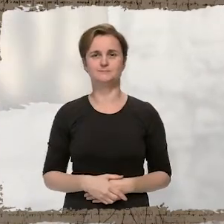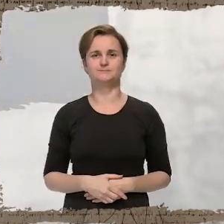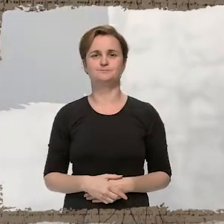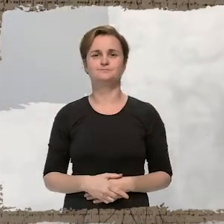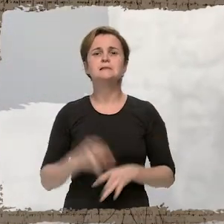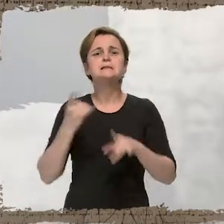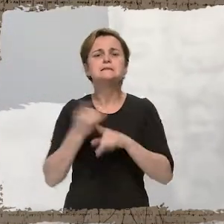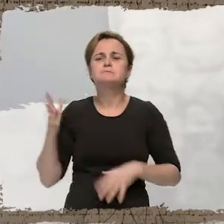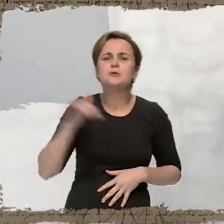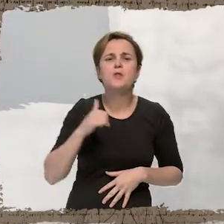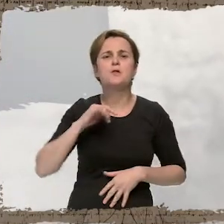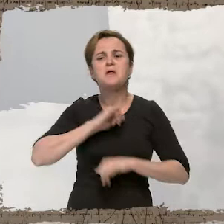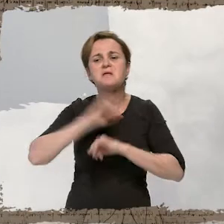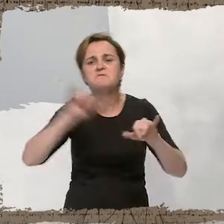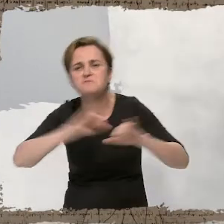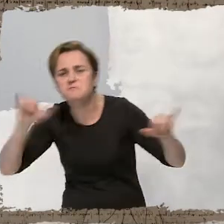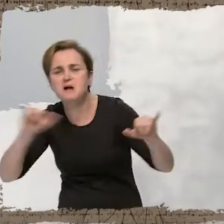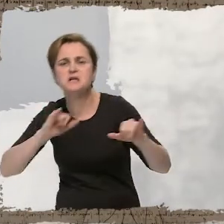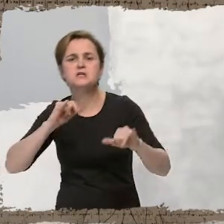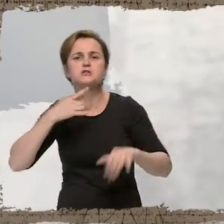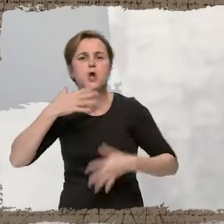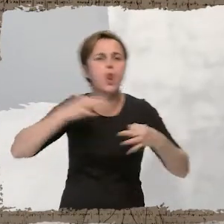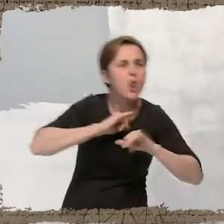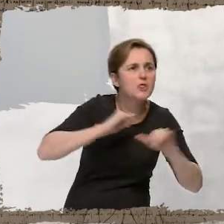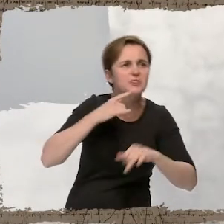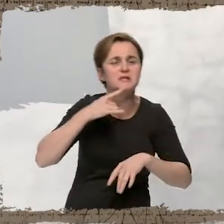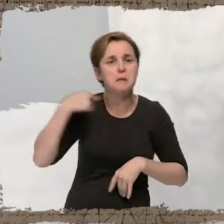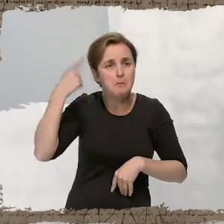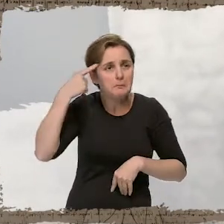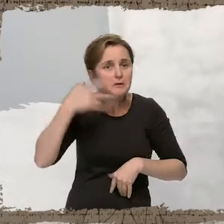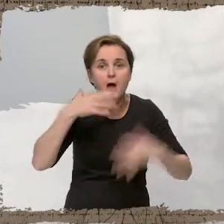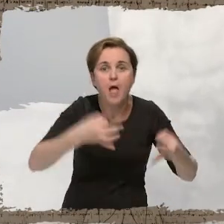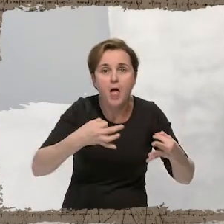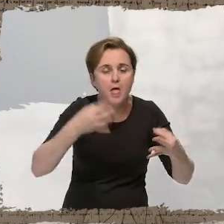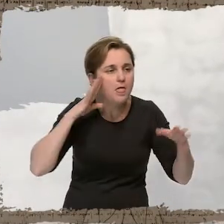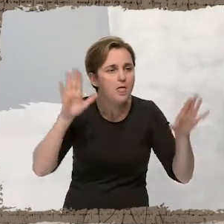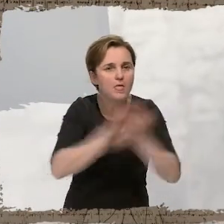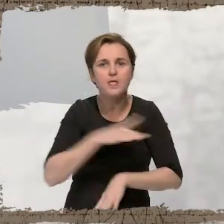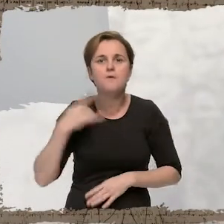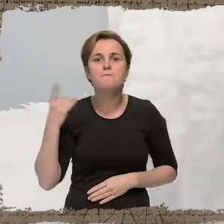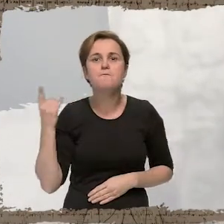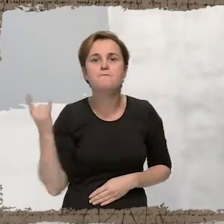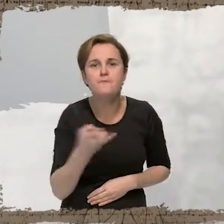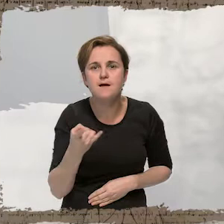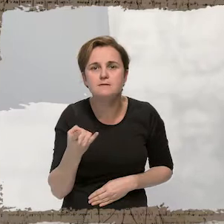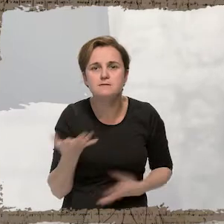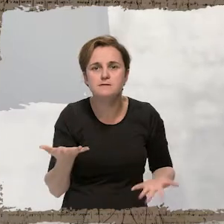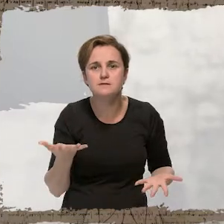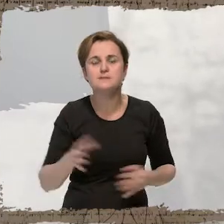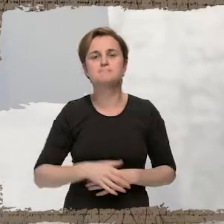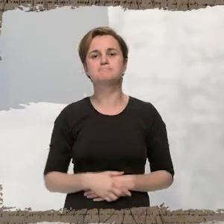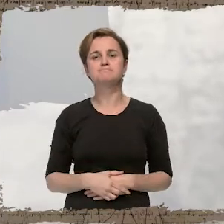todo el tiempo está circulando por las redes noticias que creemos que son reales pero en realidad son